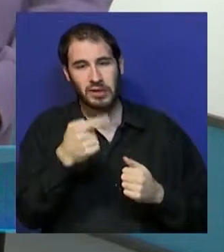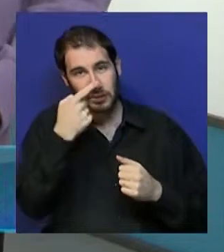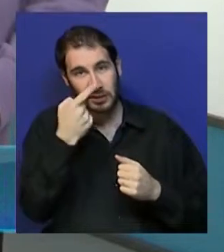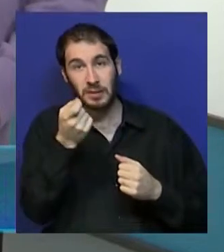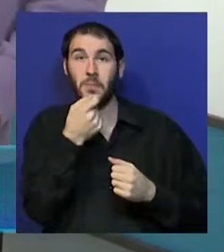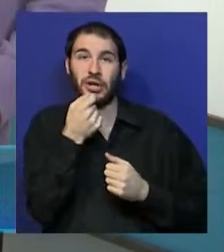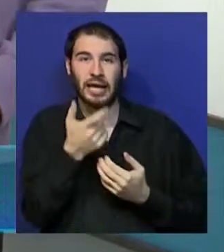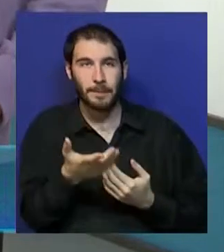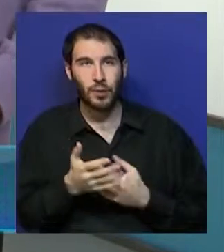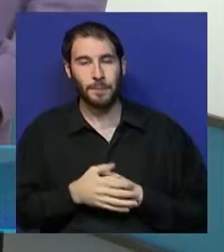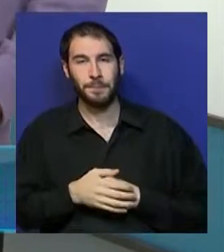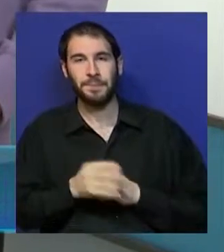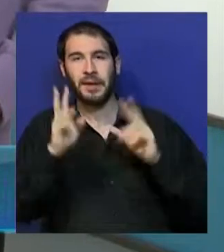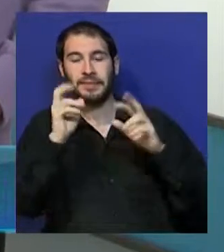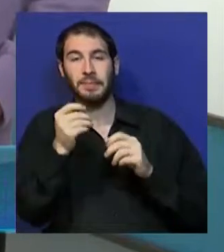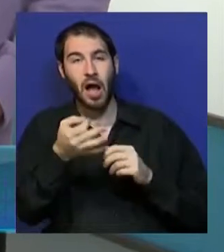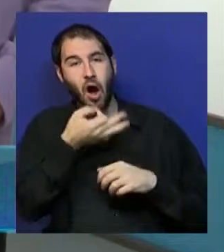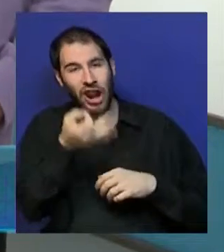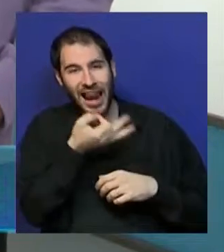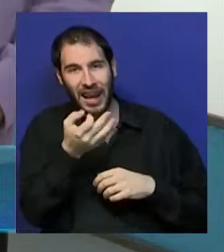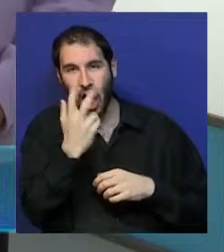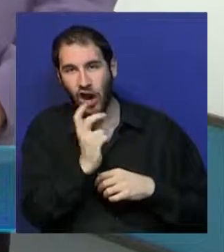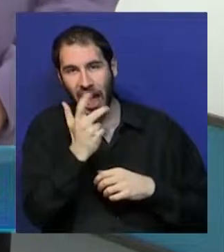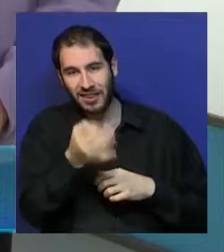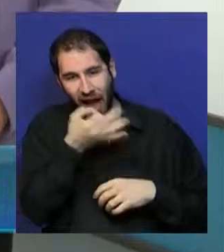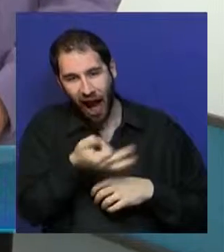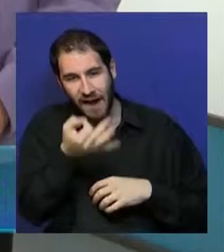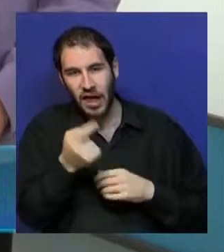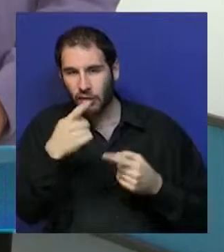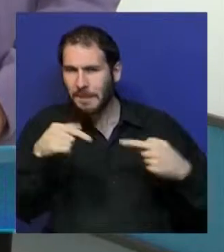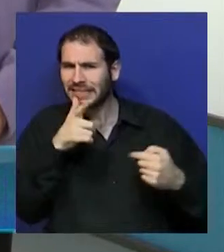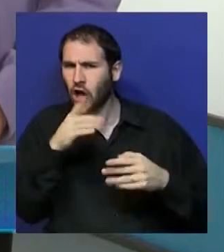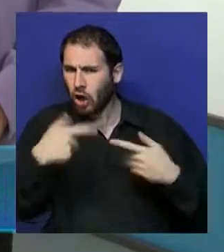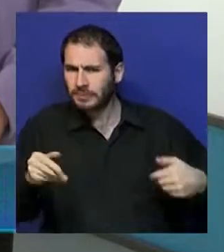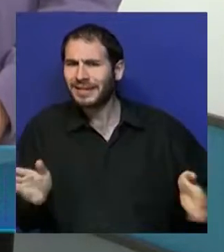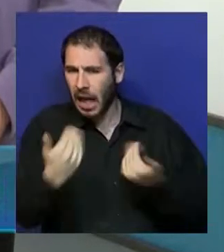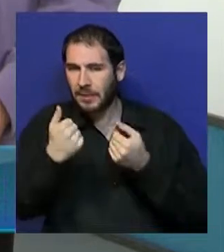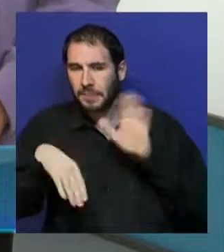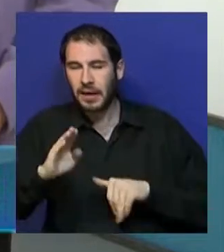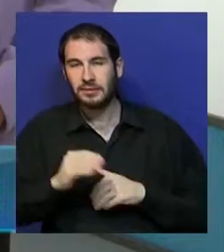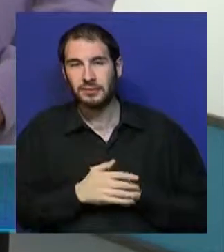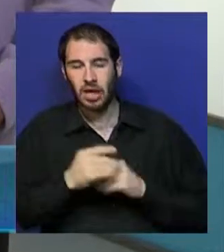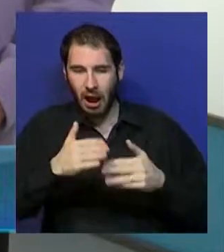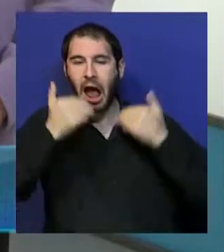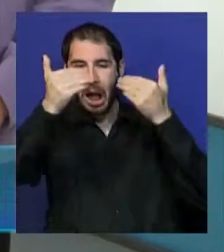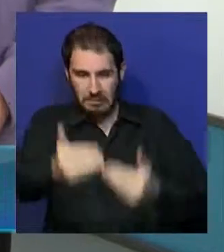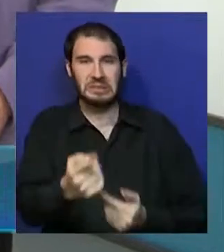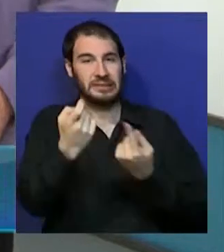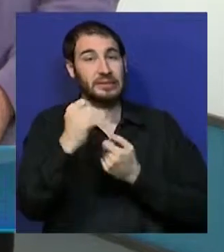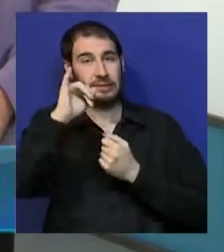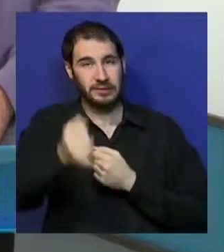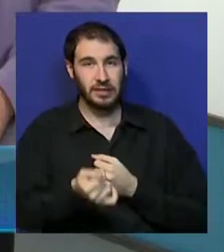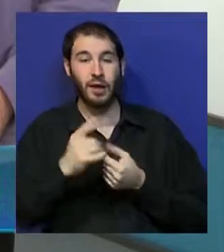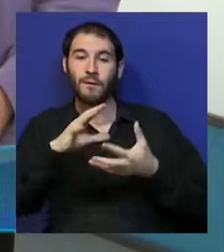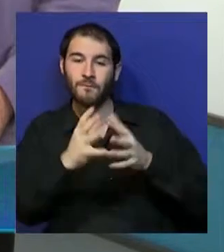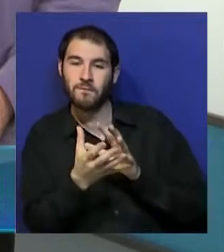por ejemplo, el tema de la oralidad. Sí. Me parece que va a agilizar, que es un avance necesario en